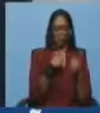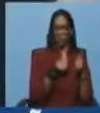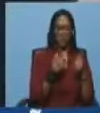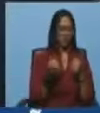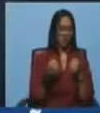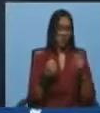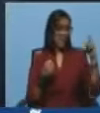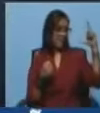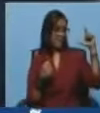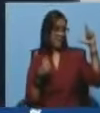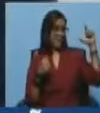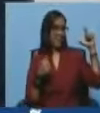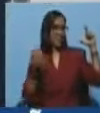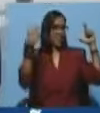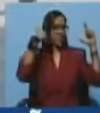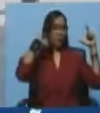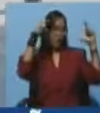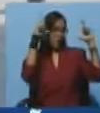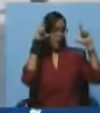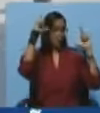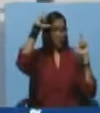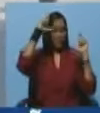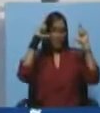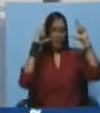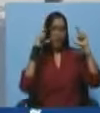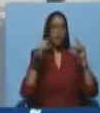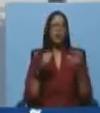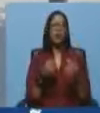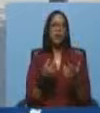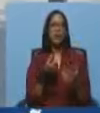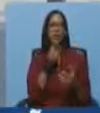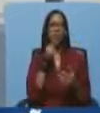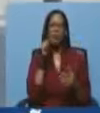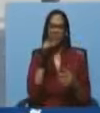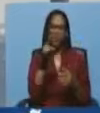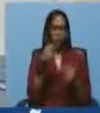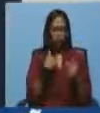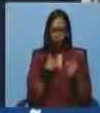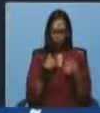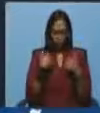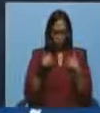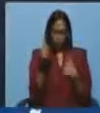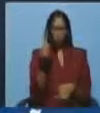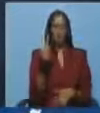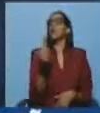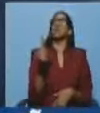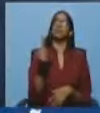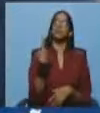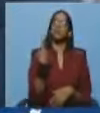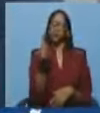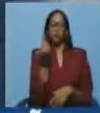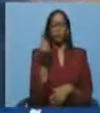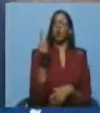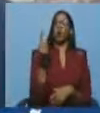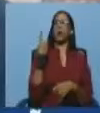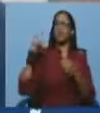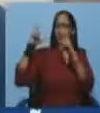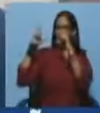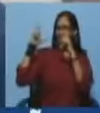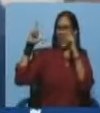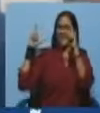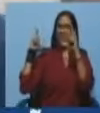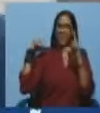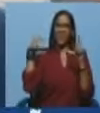selfie, que es el ourself en inglés, es un tema para que eres tú con tú. No hay más nadie. Eres tú con tú. No, entonces,